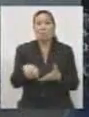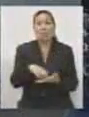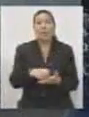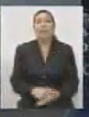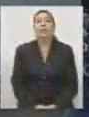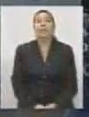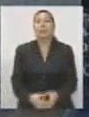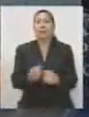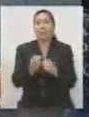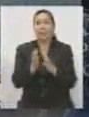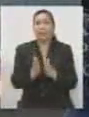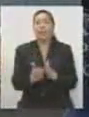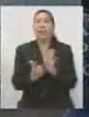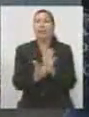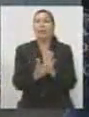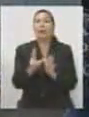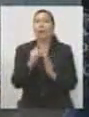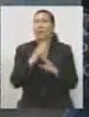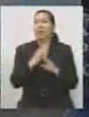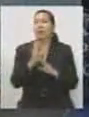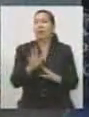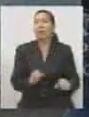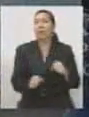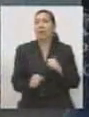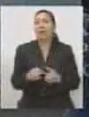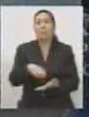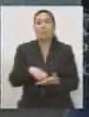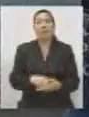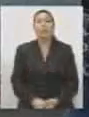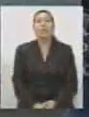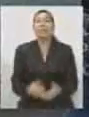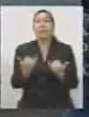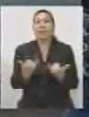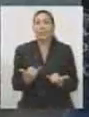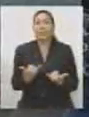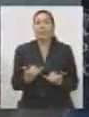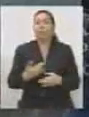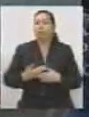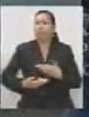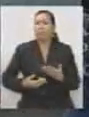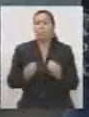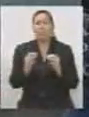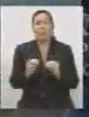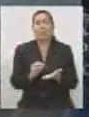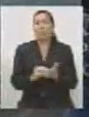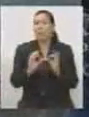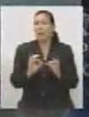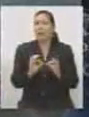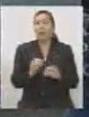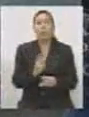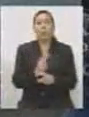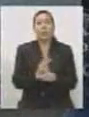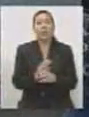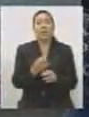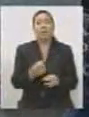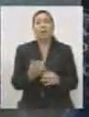población, legítimamente elegido, no defender los derechos de la población, que aquí están siendo vulnerados, poniendo en riesgo la seguridad